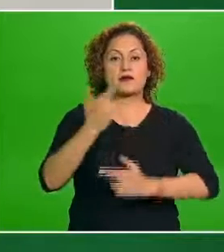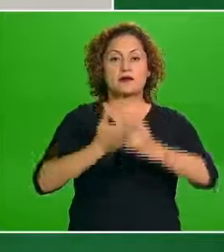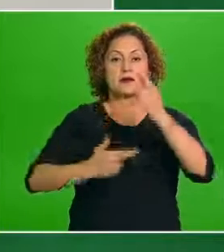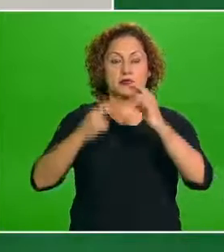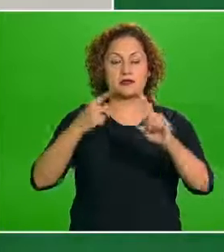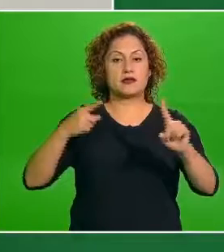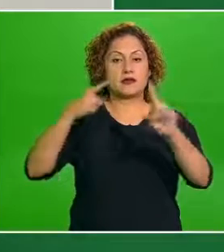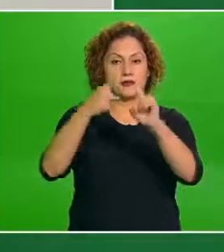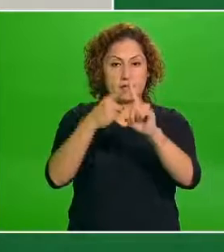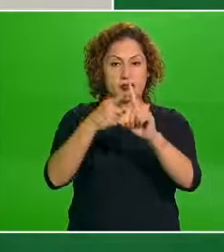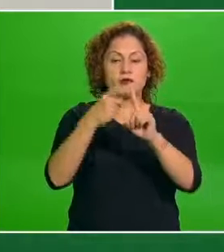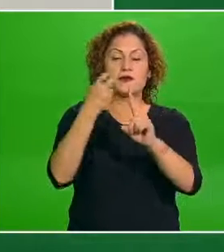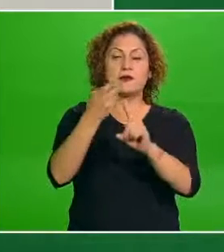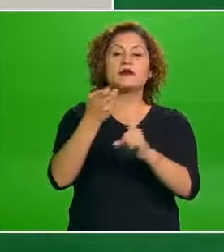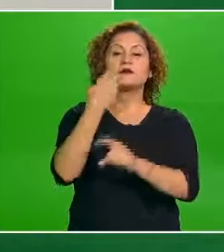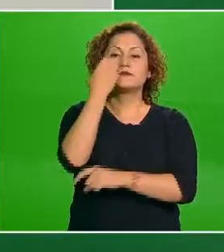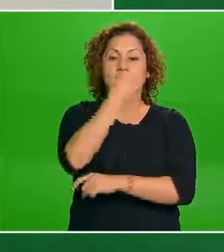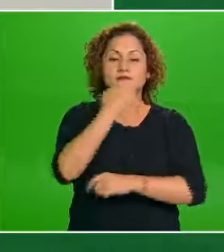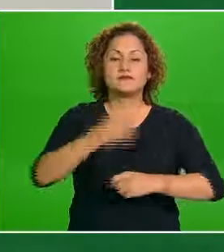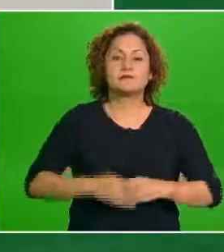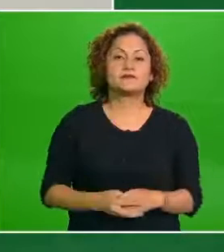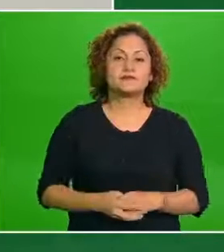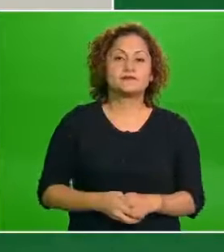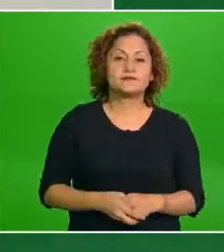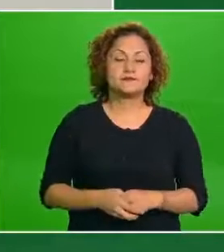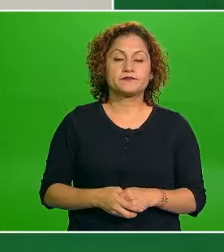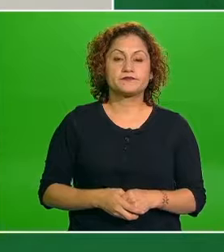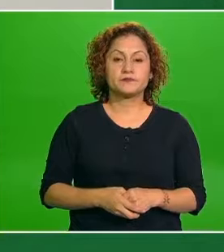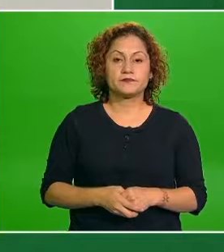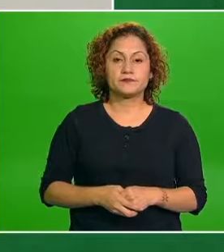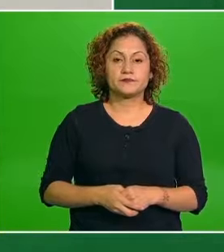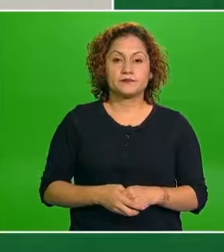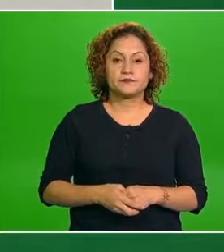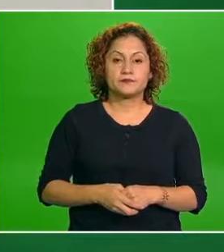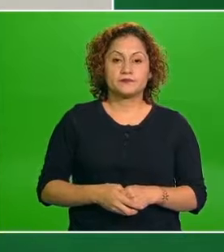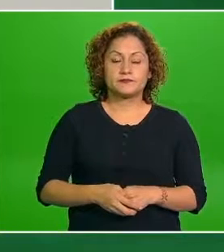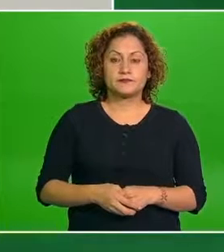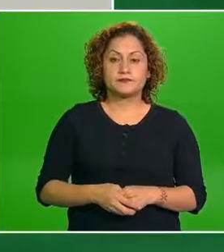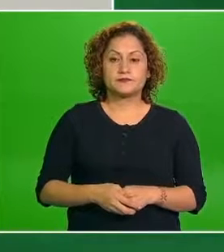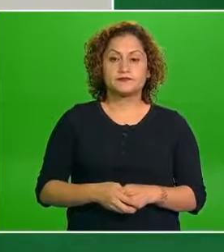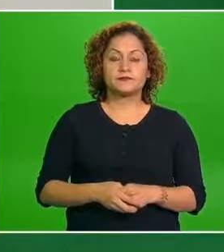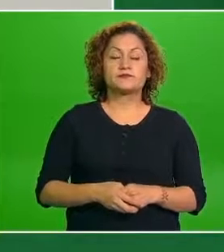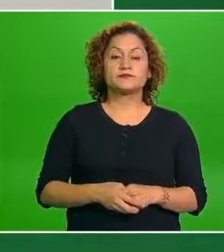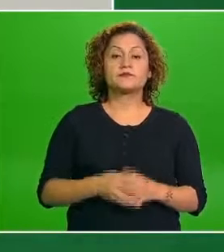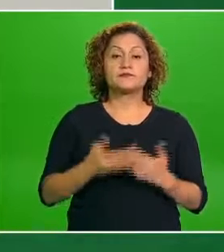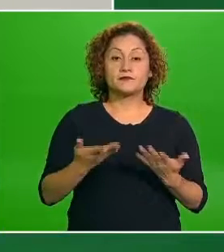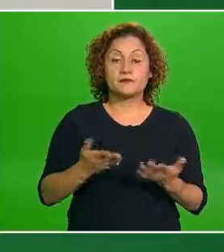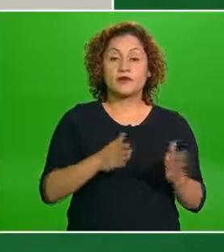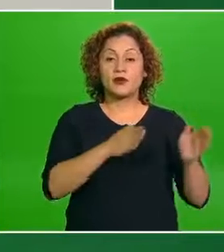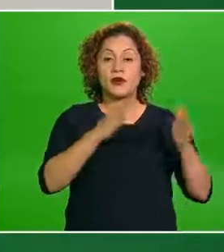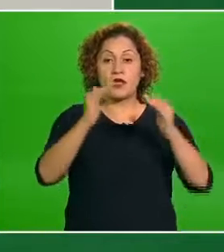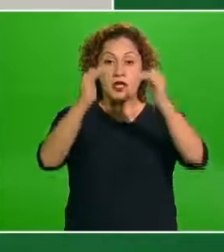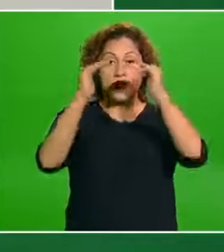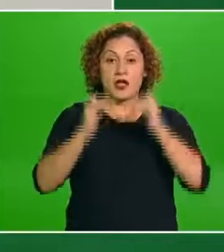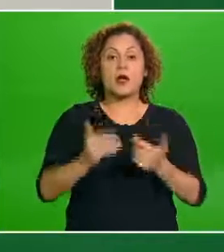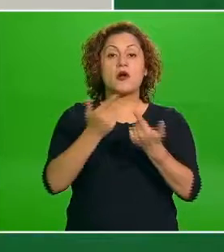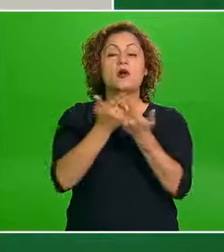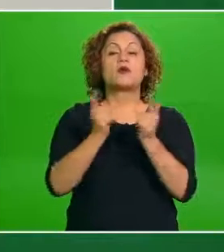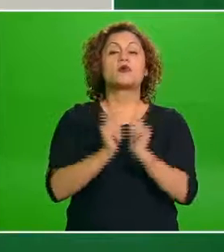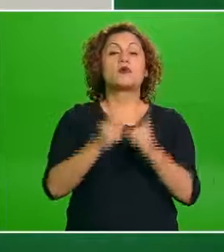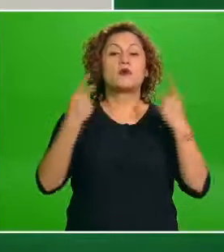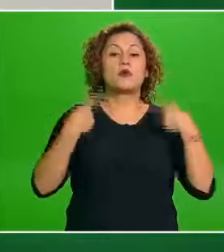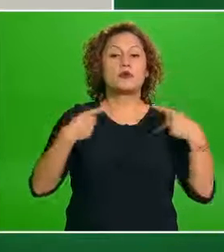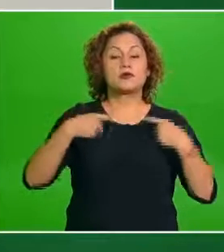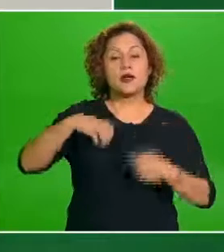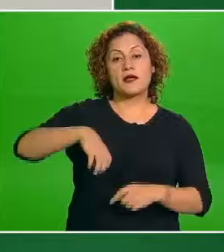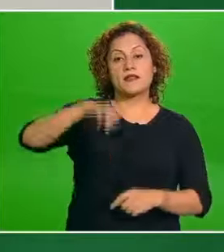este retorno. Y vamos a estar actualizando los datos. Nuestros personas adultas mayores, en este caso de